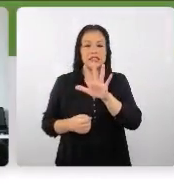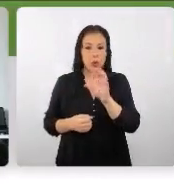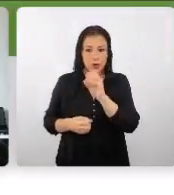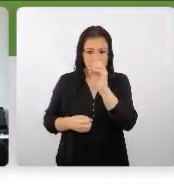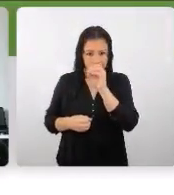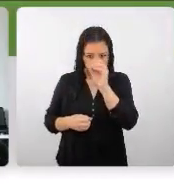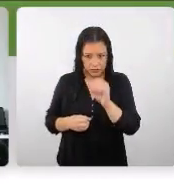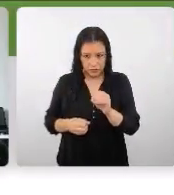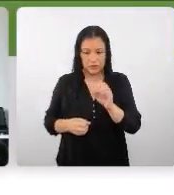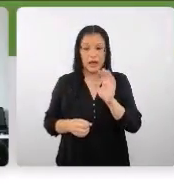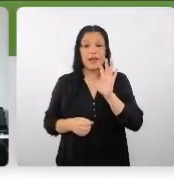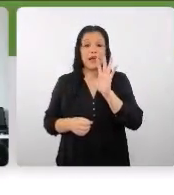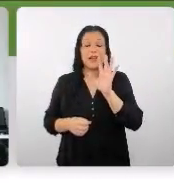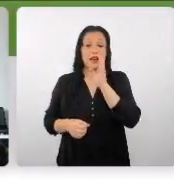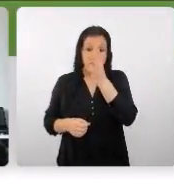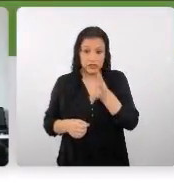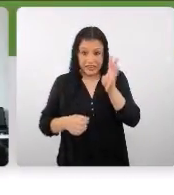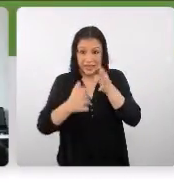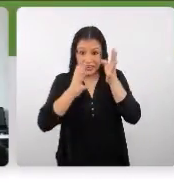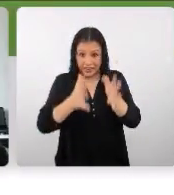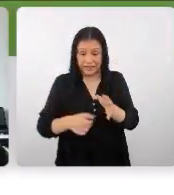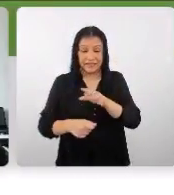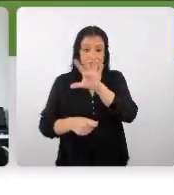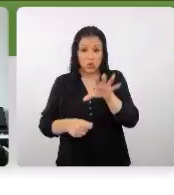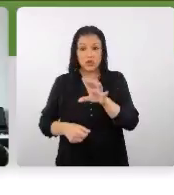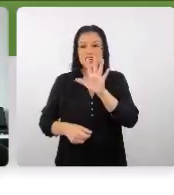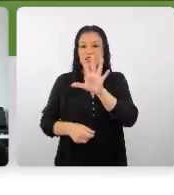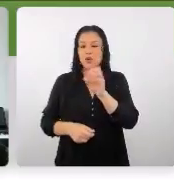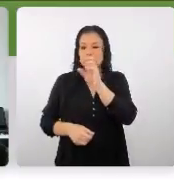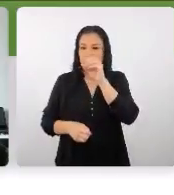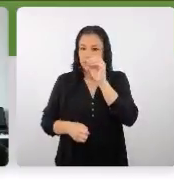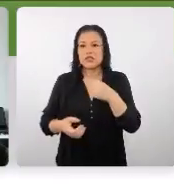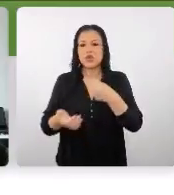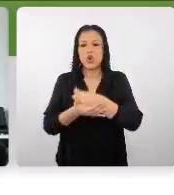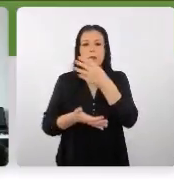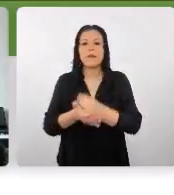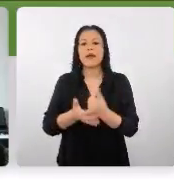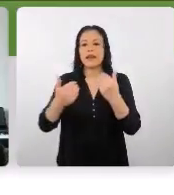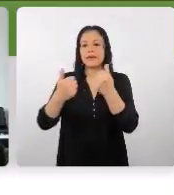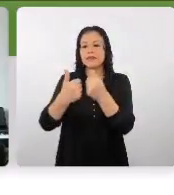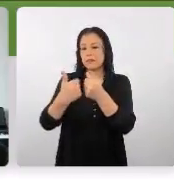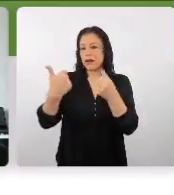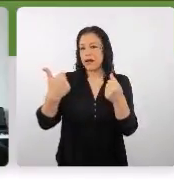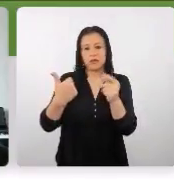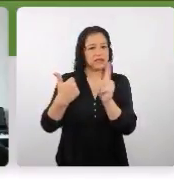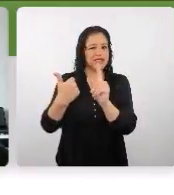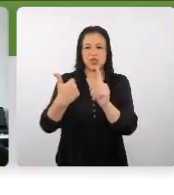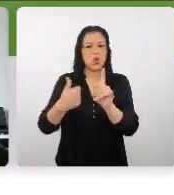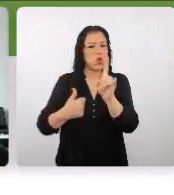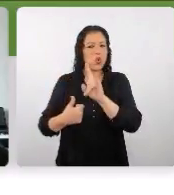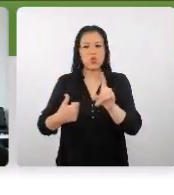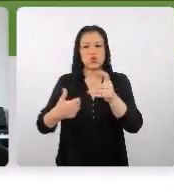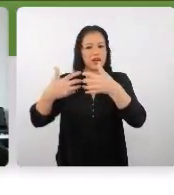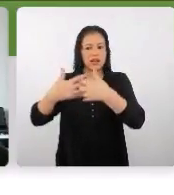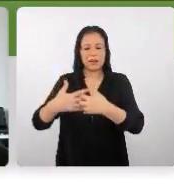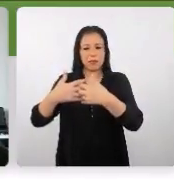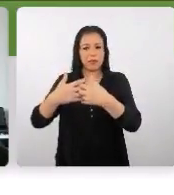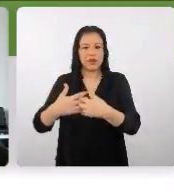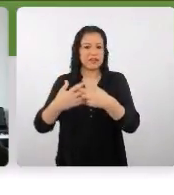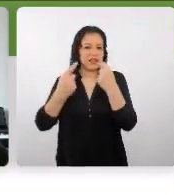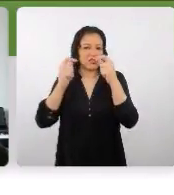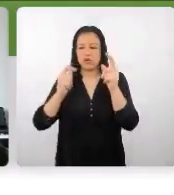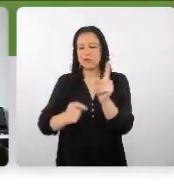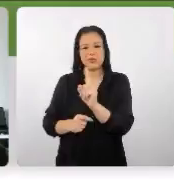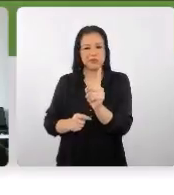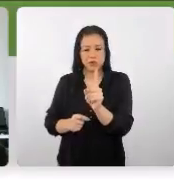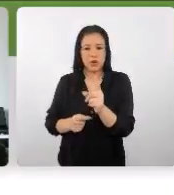la mitad de los vacacionistas ingleses, compraría sus servicios todos por separado y sin utilizar agencia de viaje.